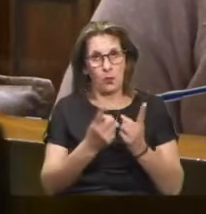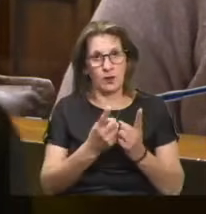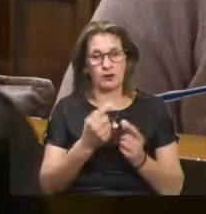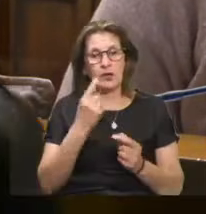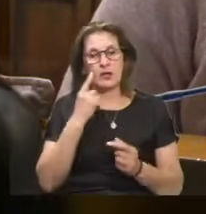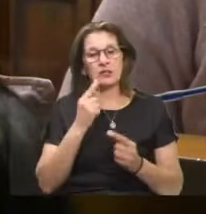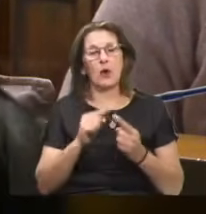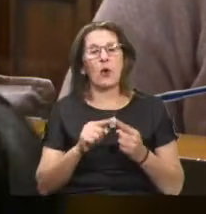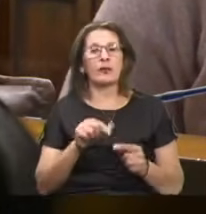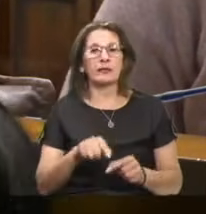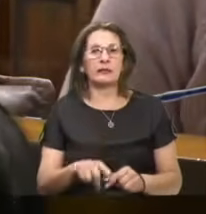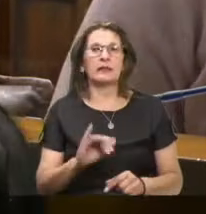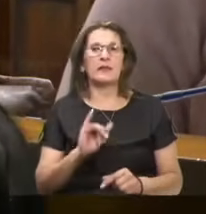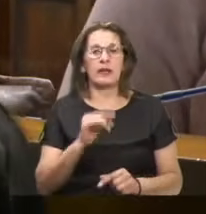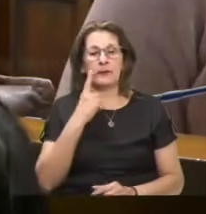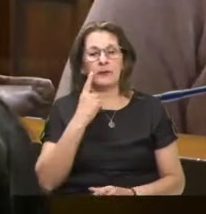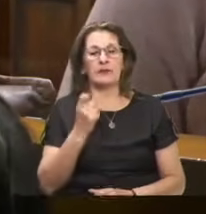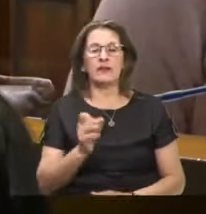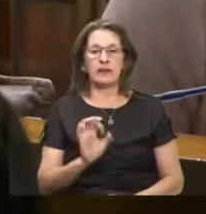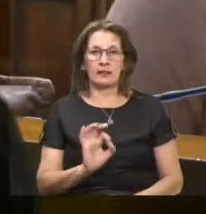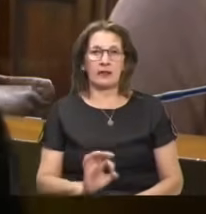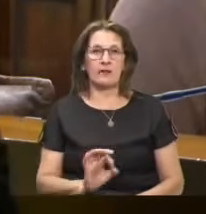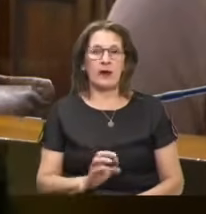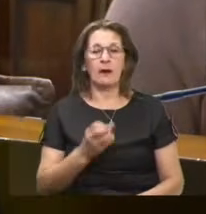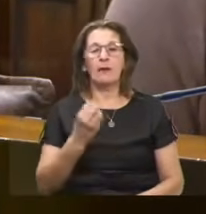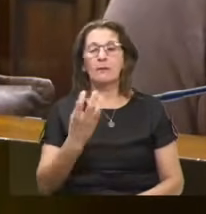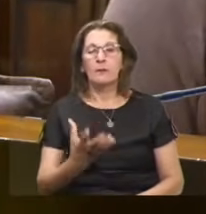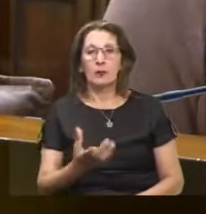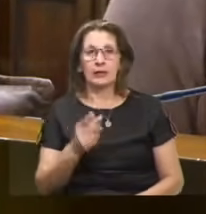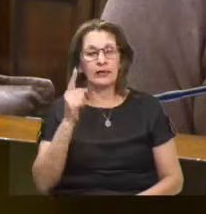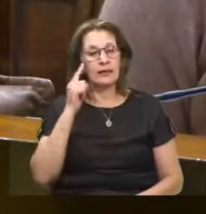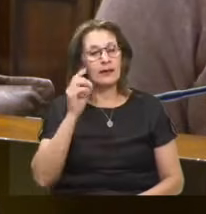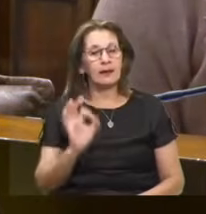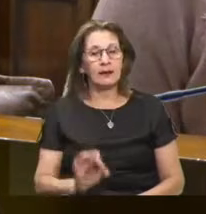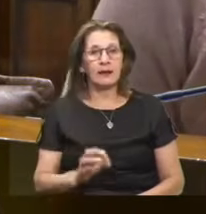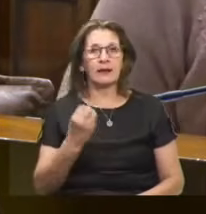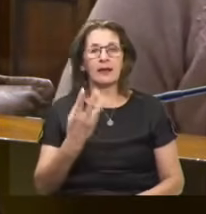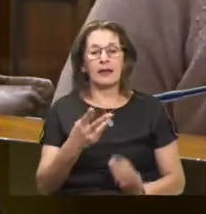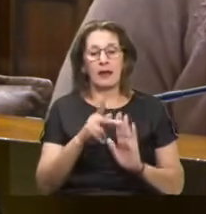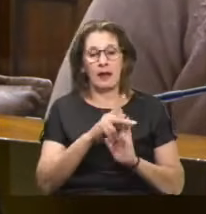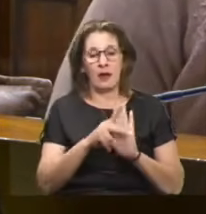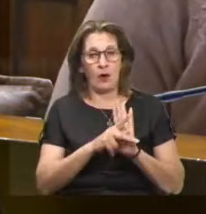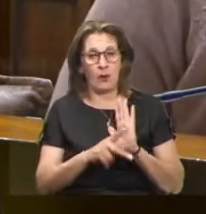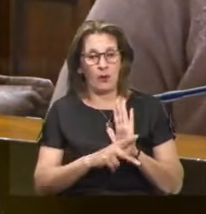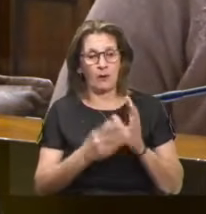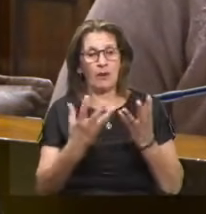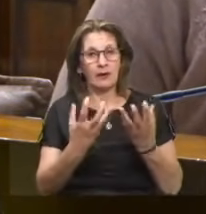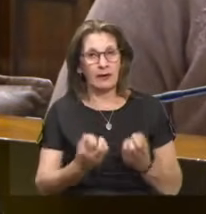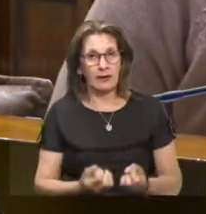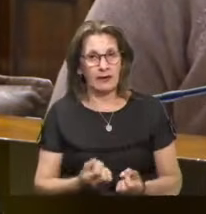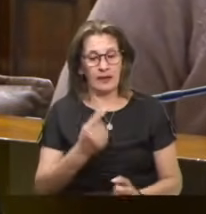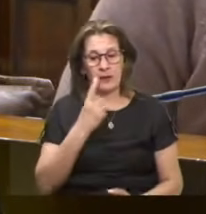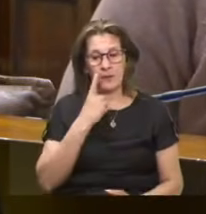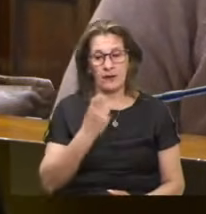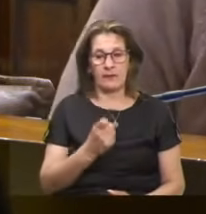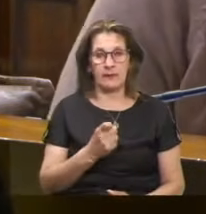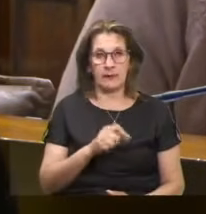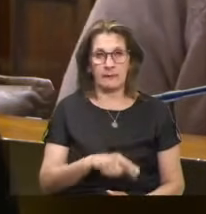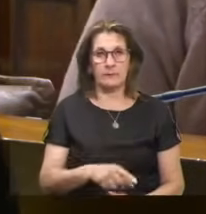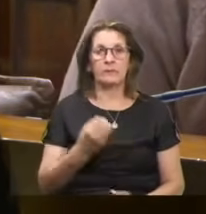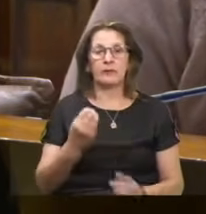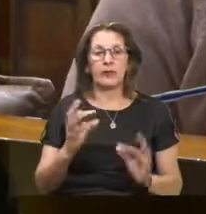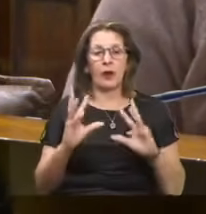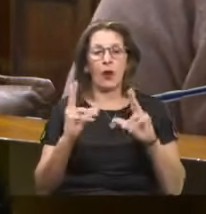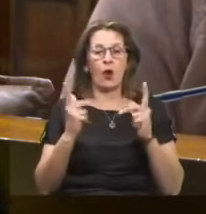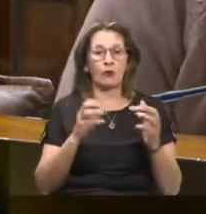objetiva y preventiva, porque consideran que lo que la norma quiere es evitar el